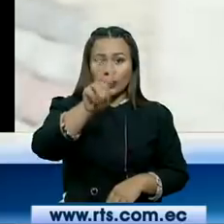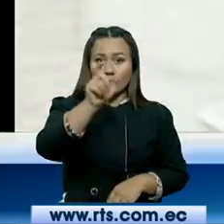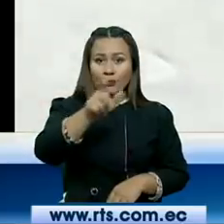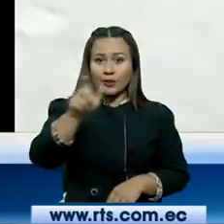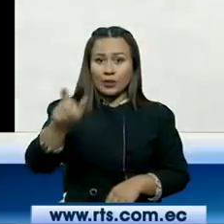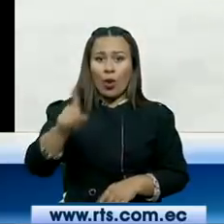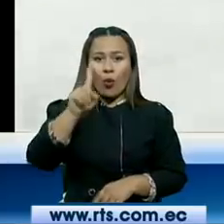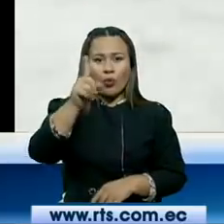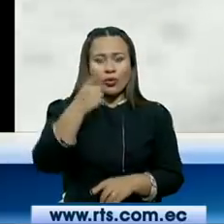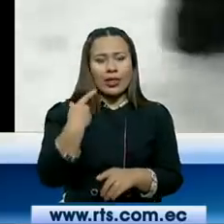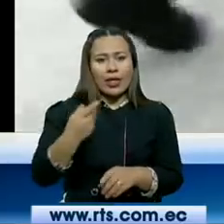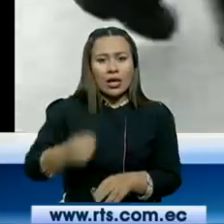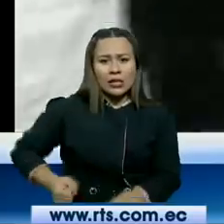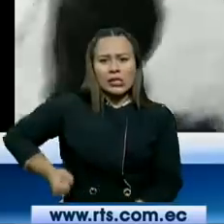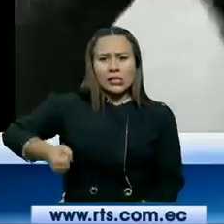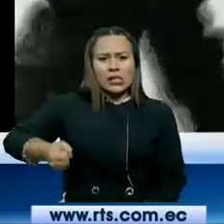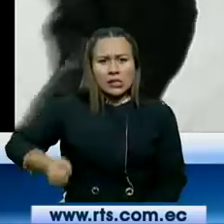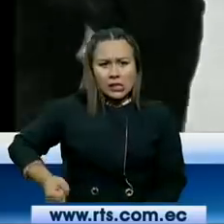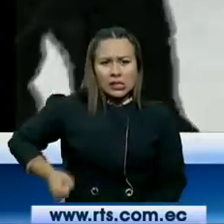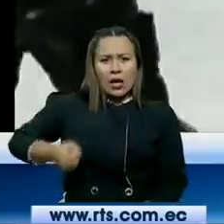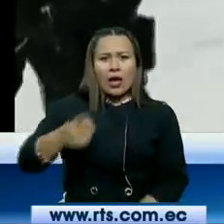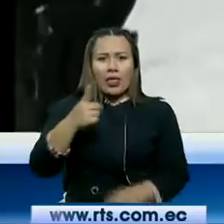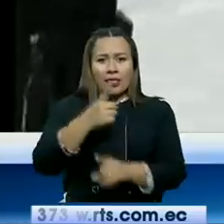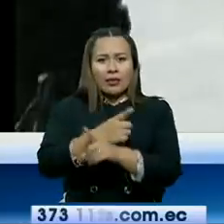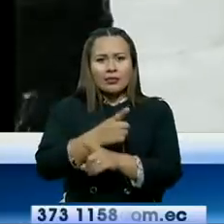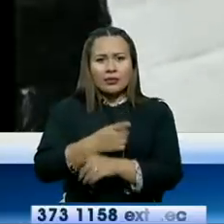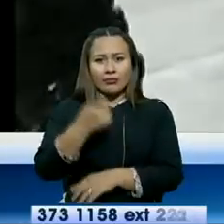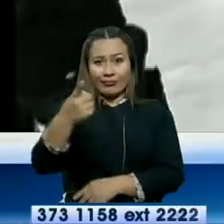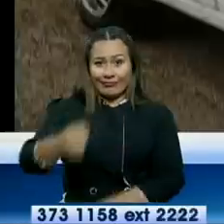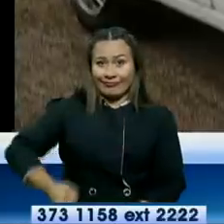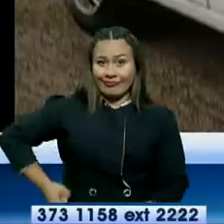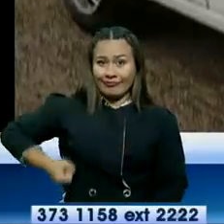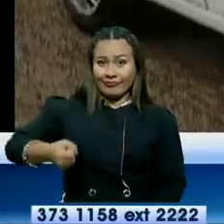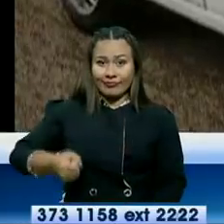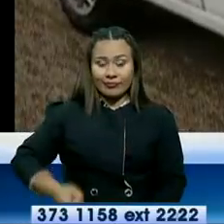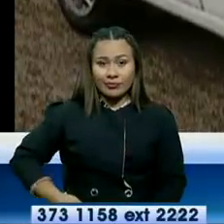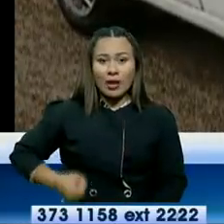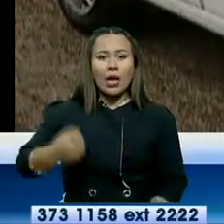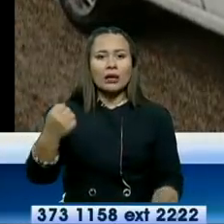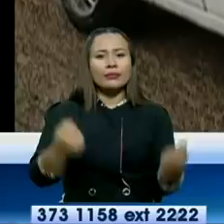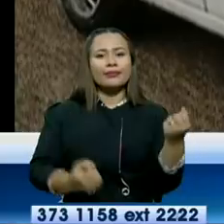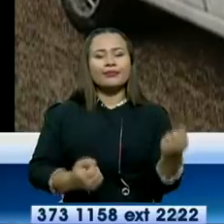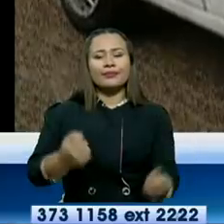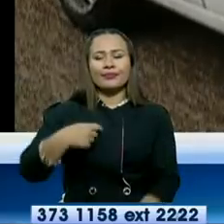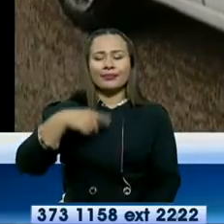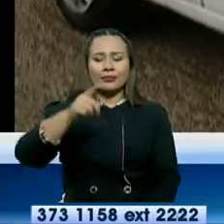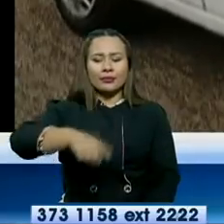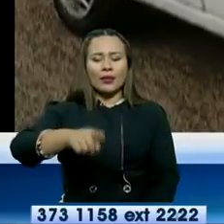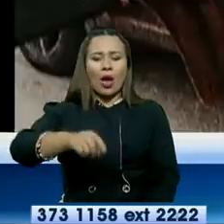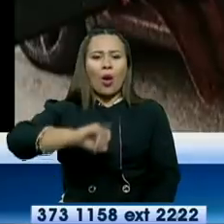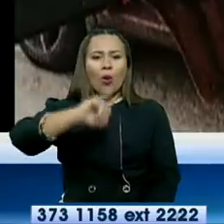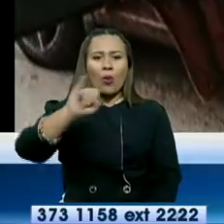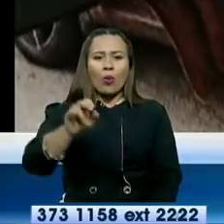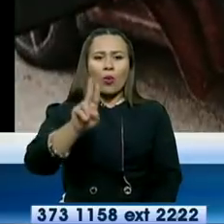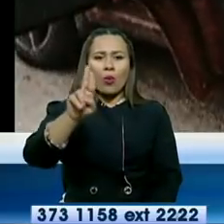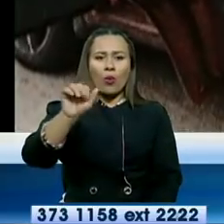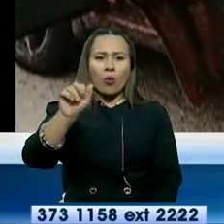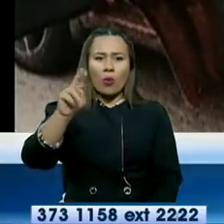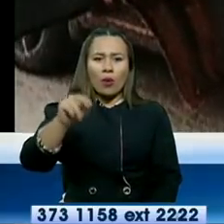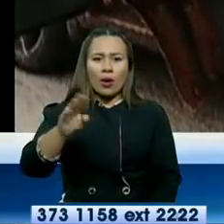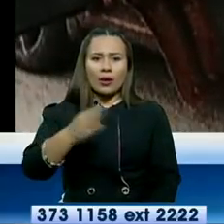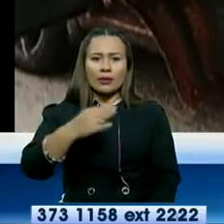con discapacidad, cogieron la carrera en la cooperativa Juan Montalvo y cuando llegaron al sector de Colinas de la Alborada, los otros